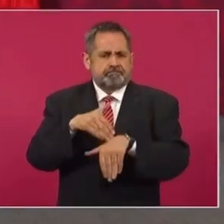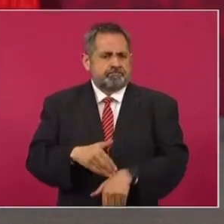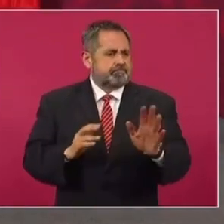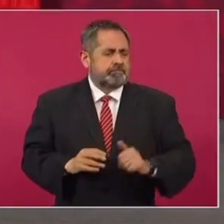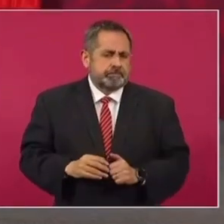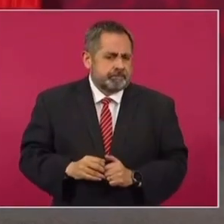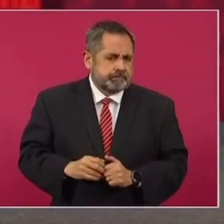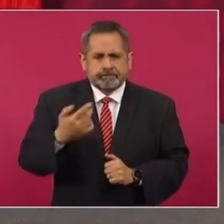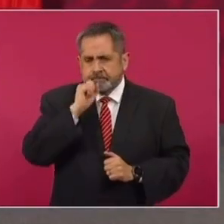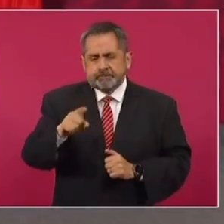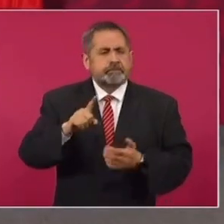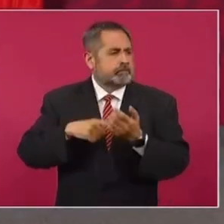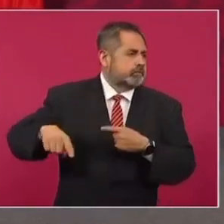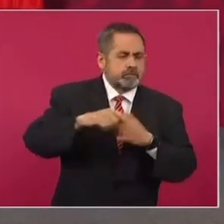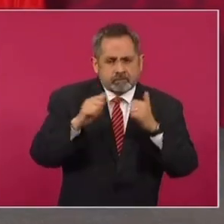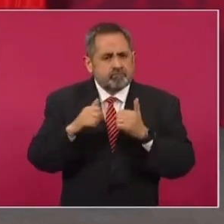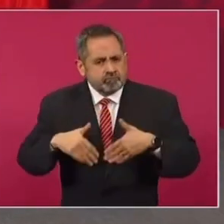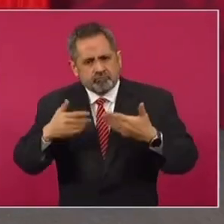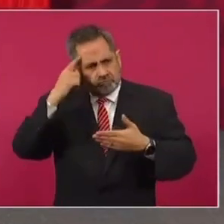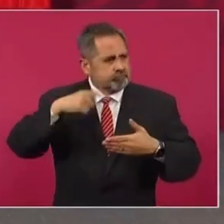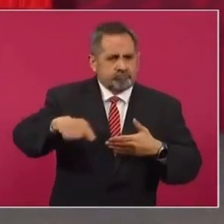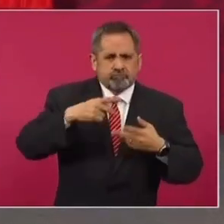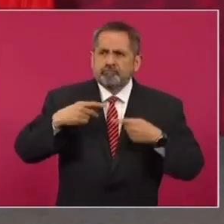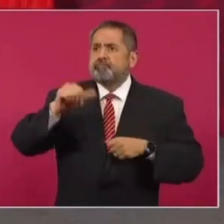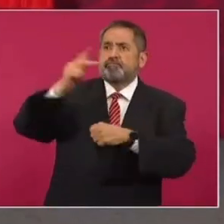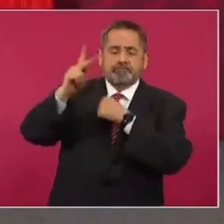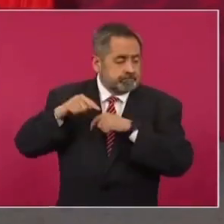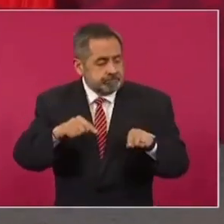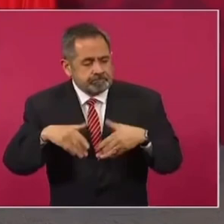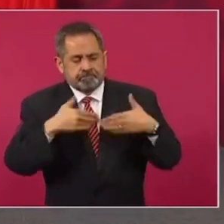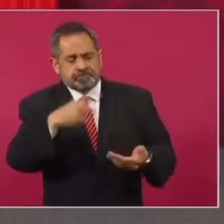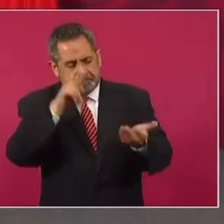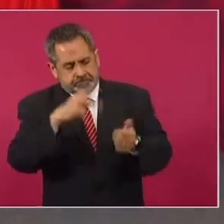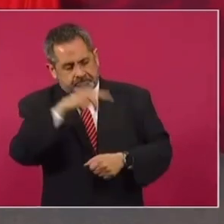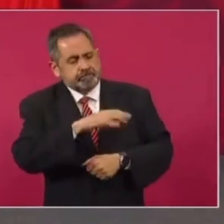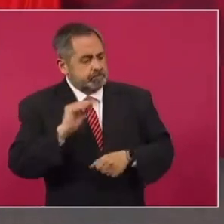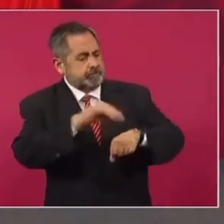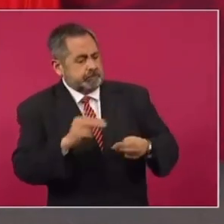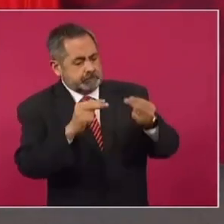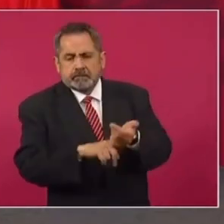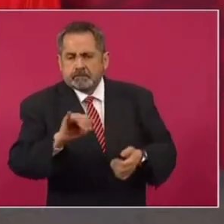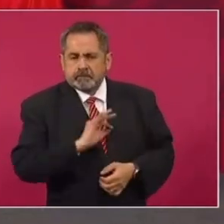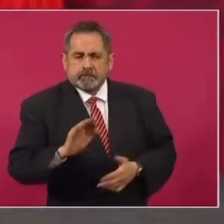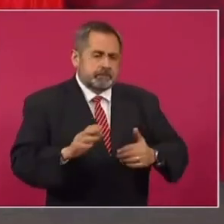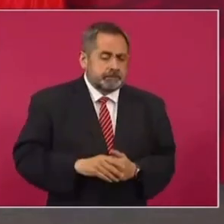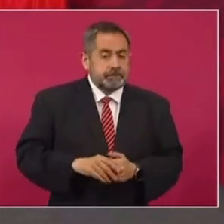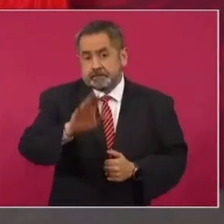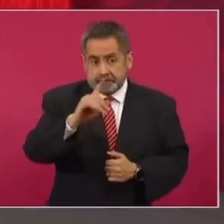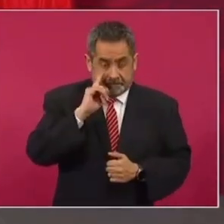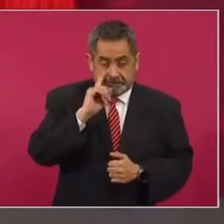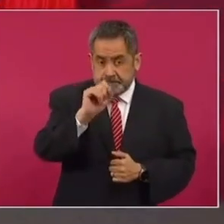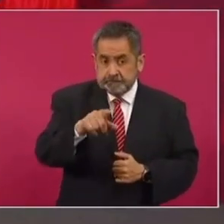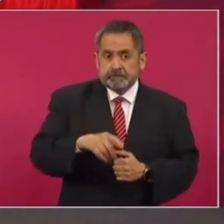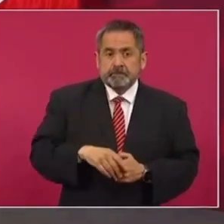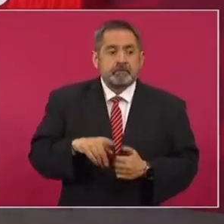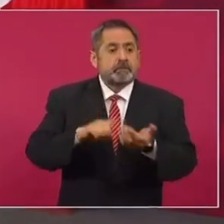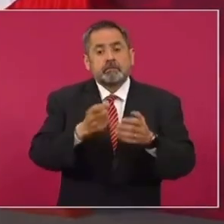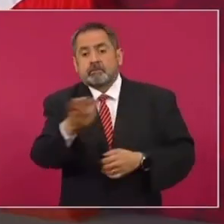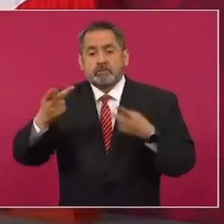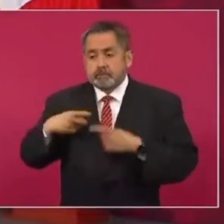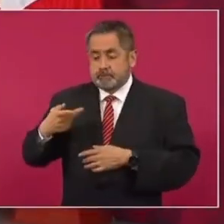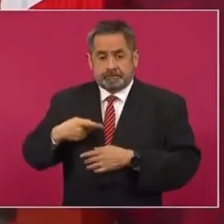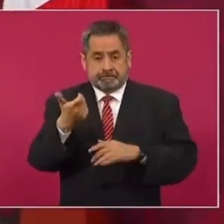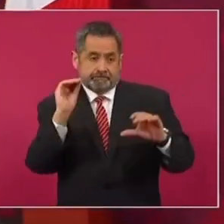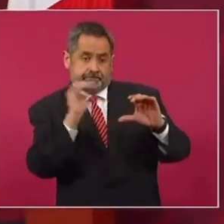que hay confianza para inversionistas. También una cosa que debe de tomarse en cuenta es que los que tienen sus depósitos,